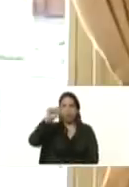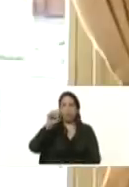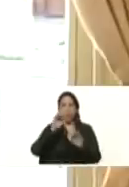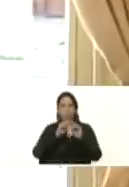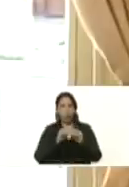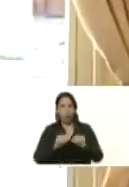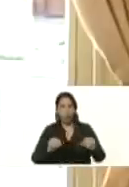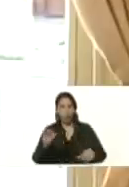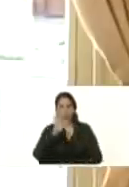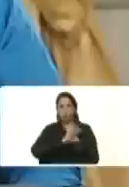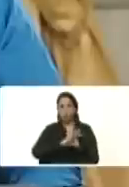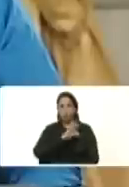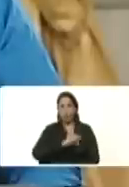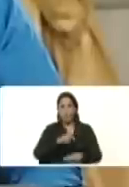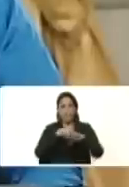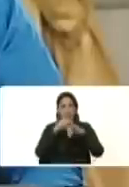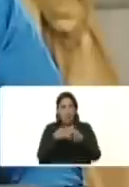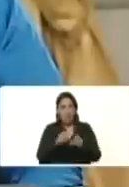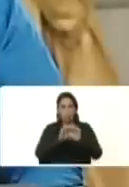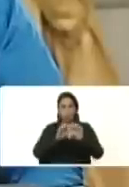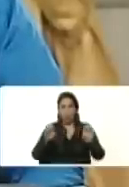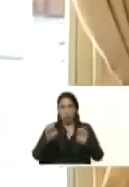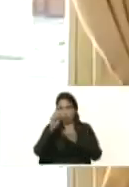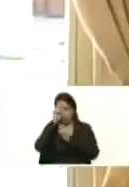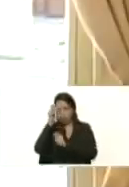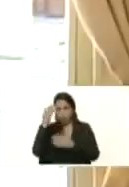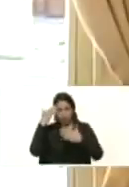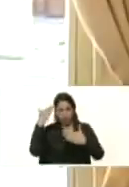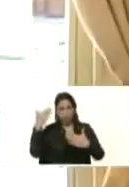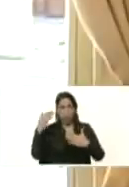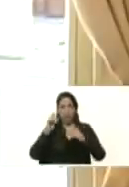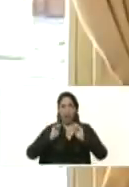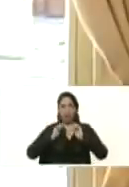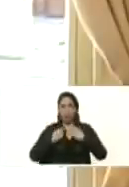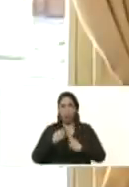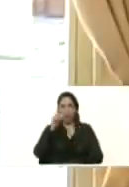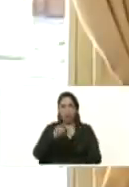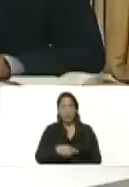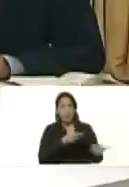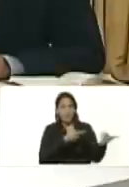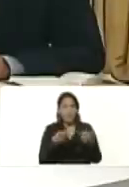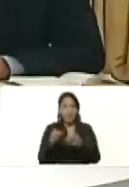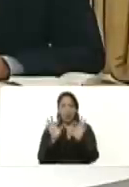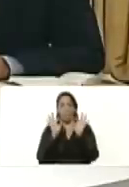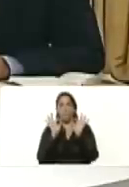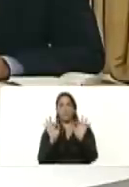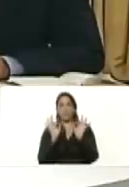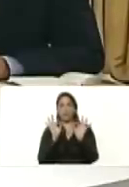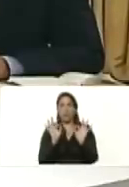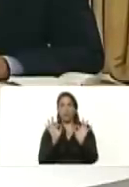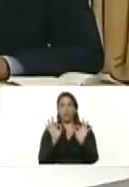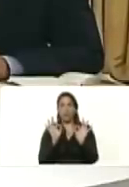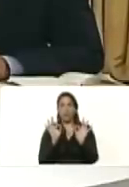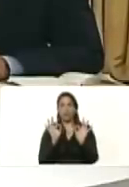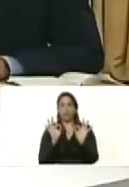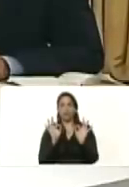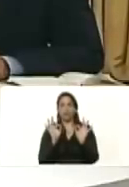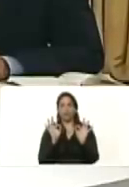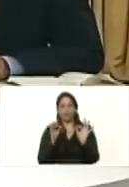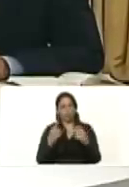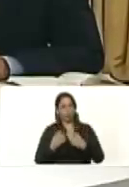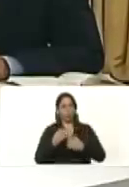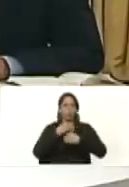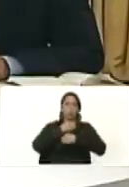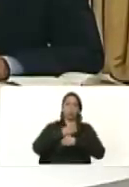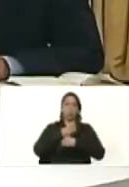social ministro de educación aristóbulo iztúris tenemos un invitado especial que ha venido muy elegante el